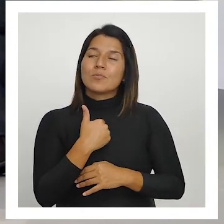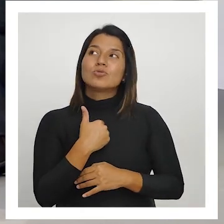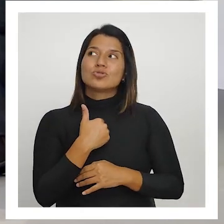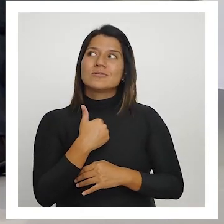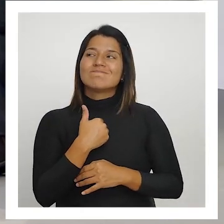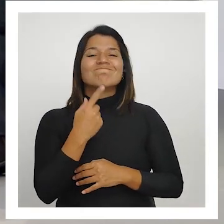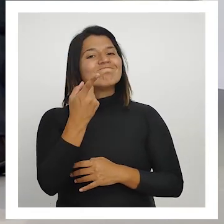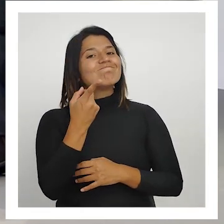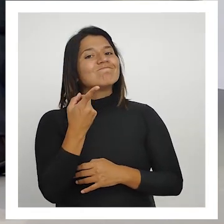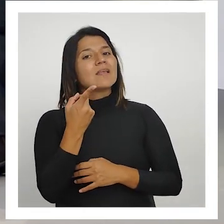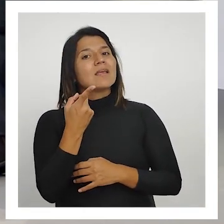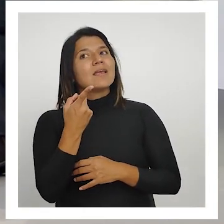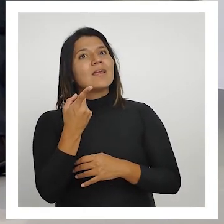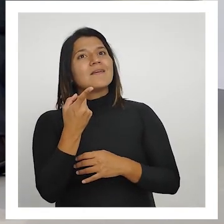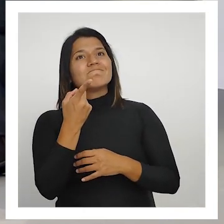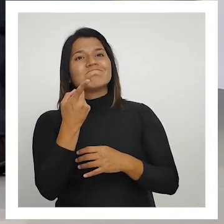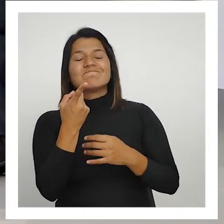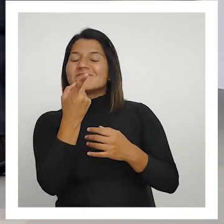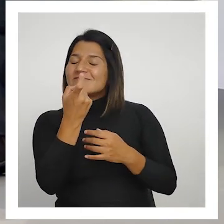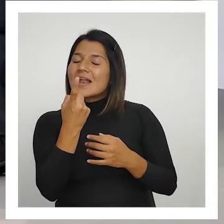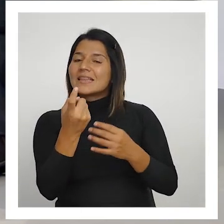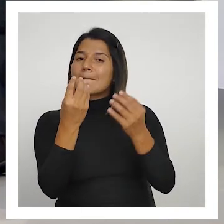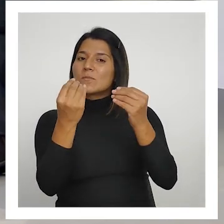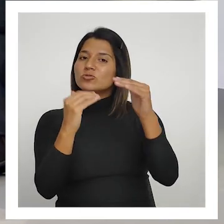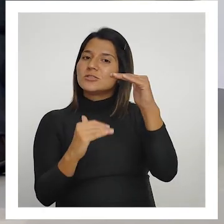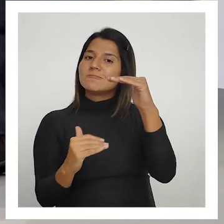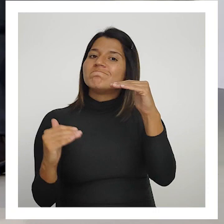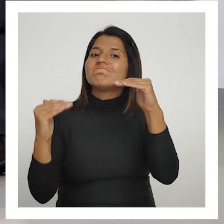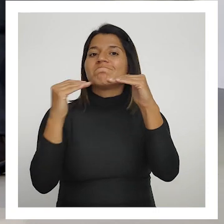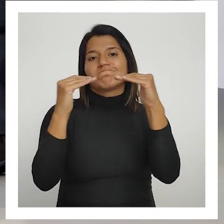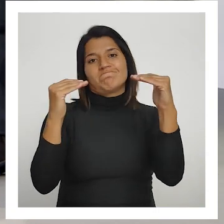deuda con las mujeres. ¿Por